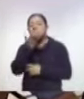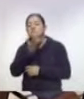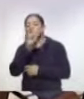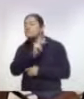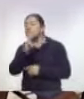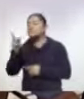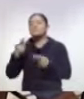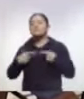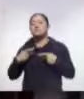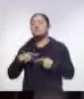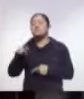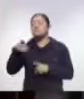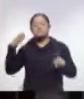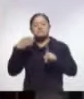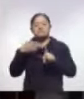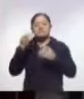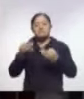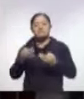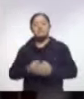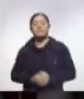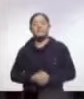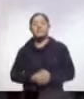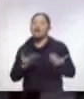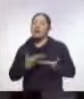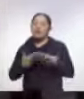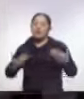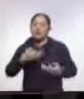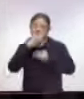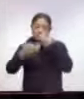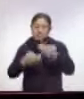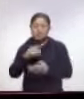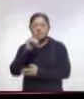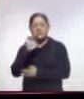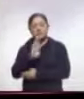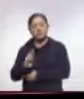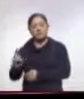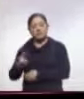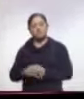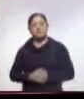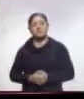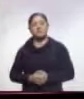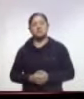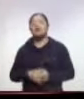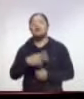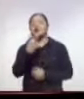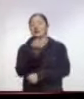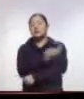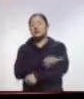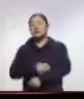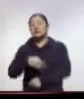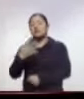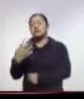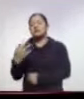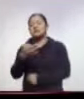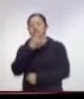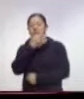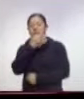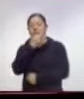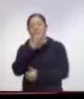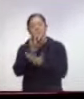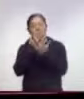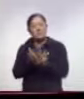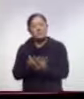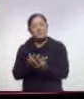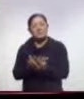altamente efectiva. Ahora noticias, Belén Rodríguez. Son las 14 horas con 14 minutos, vamos a hacer nuestra